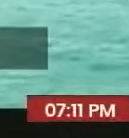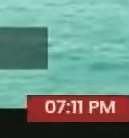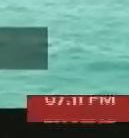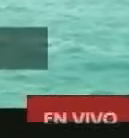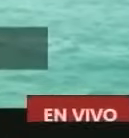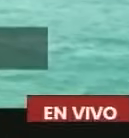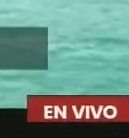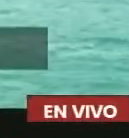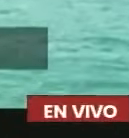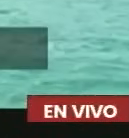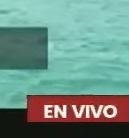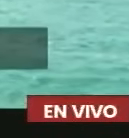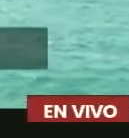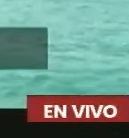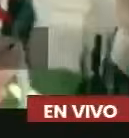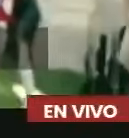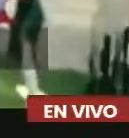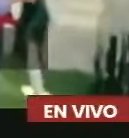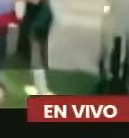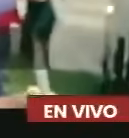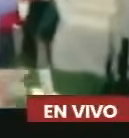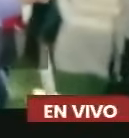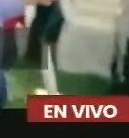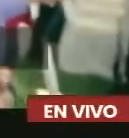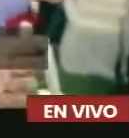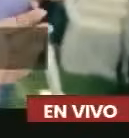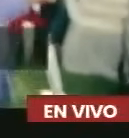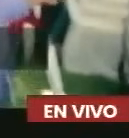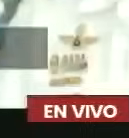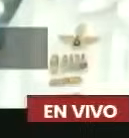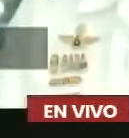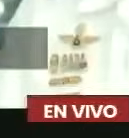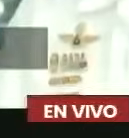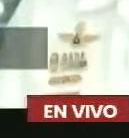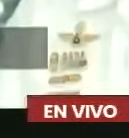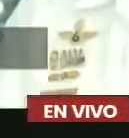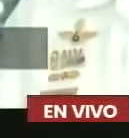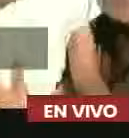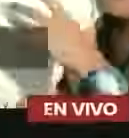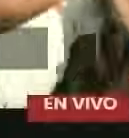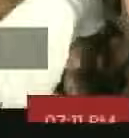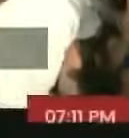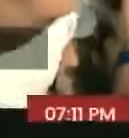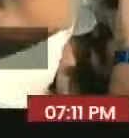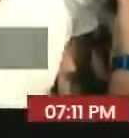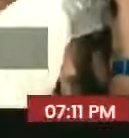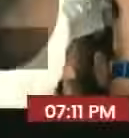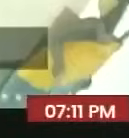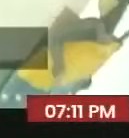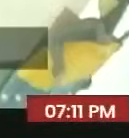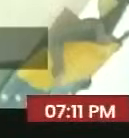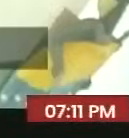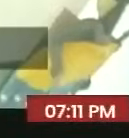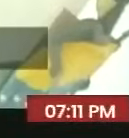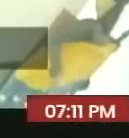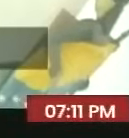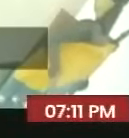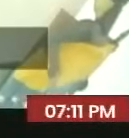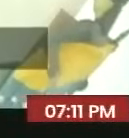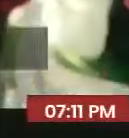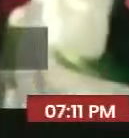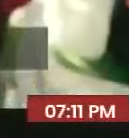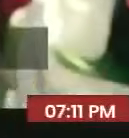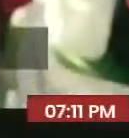Occidental. ¡Felicitaciones, La Guaira! ¡Felicitaciones, Venezuela! ¡Que viva la patria! ¡El sol de